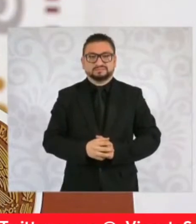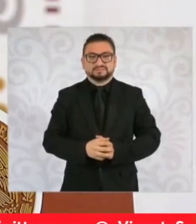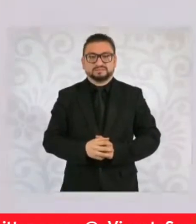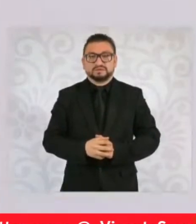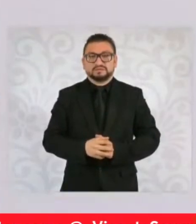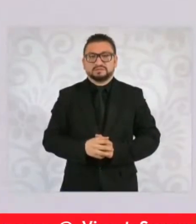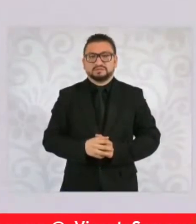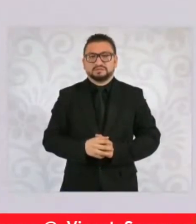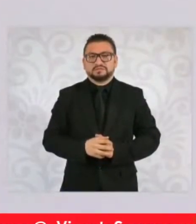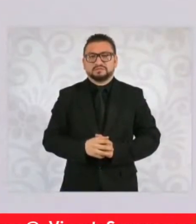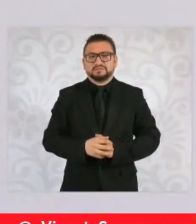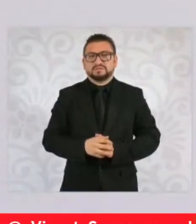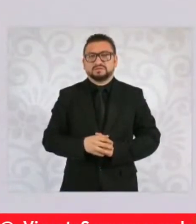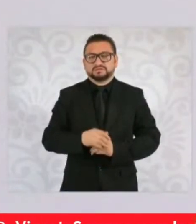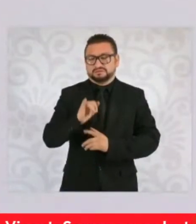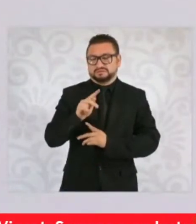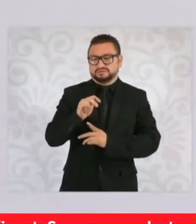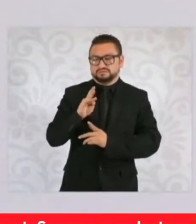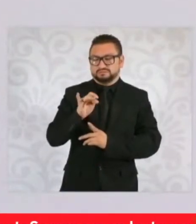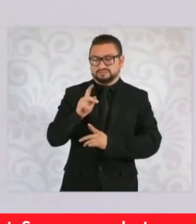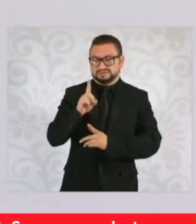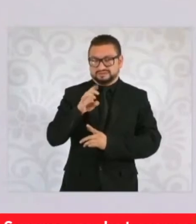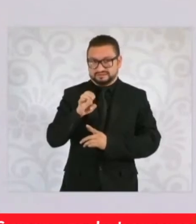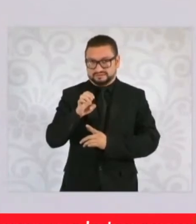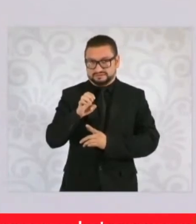después de Iturbide, que